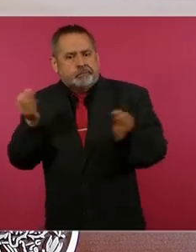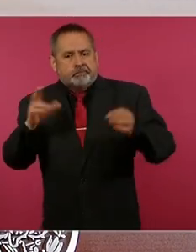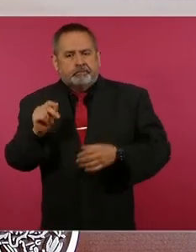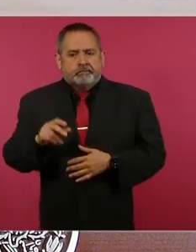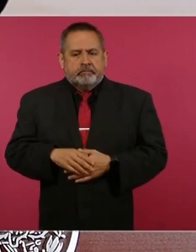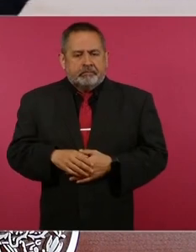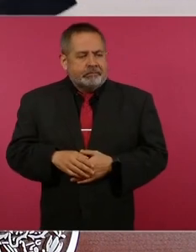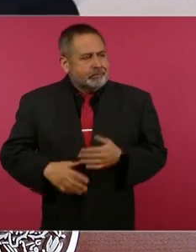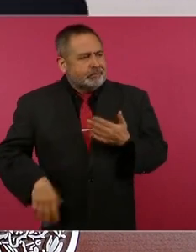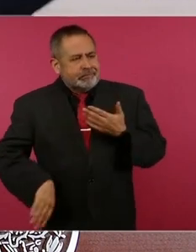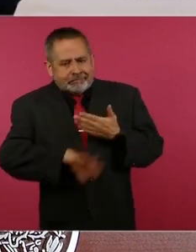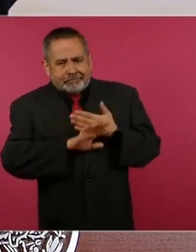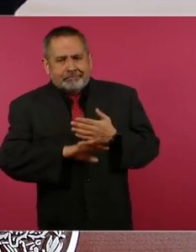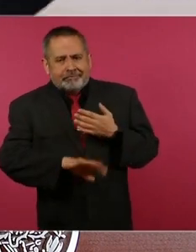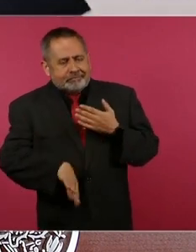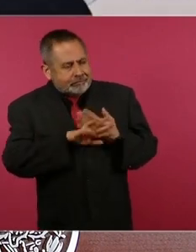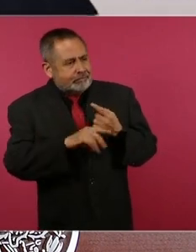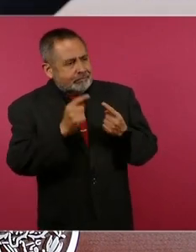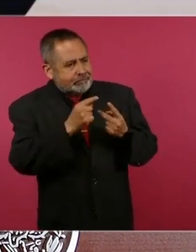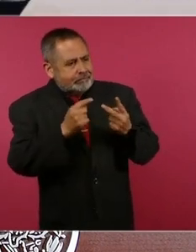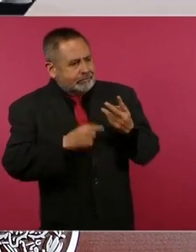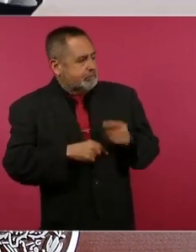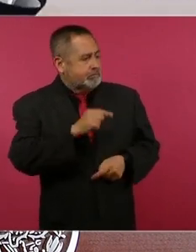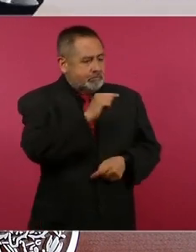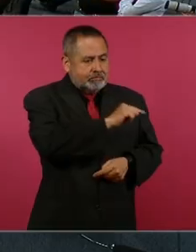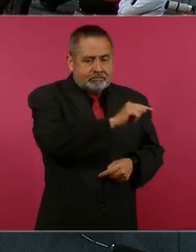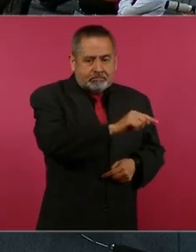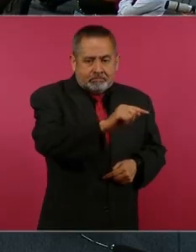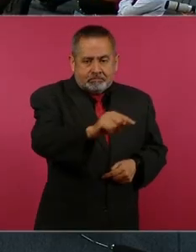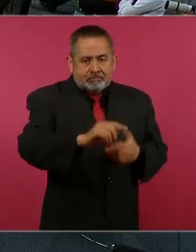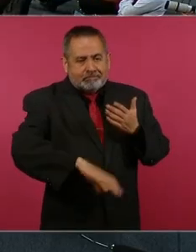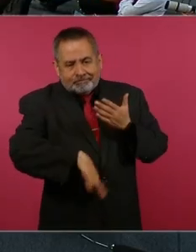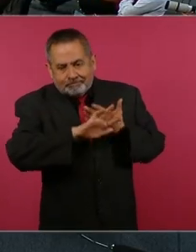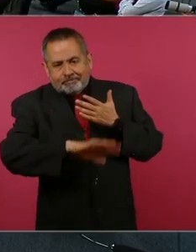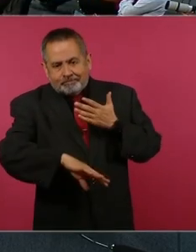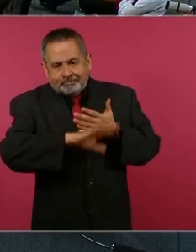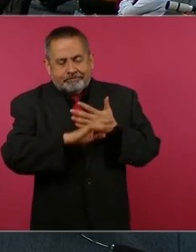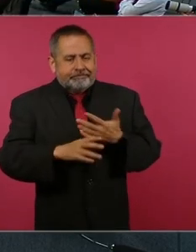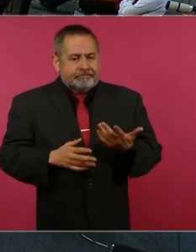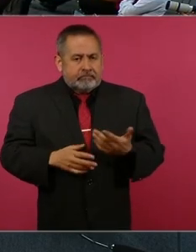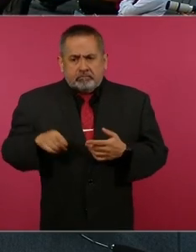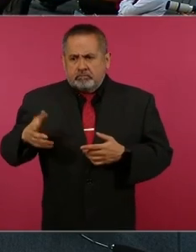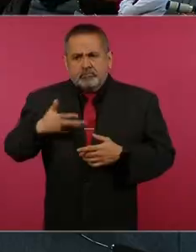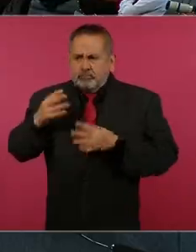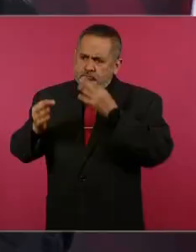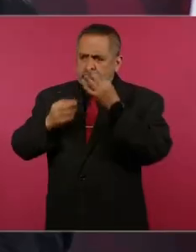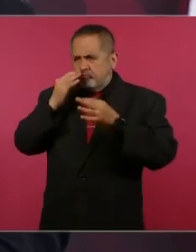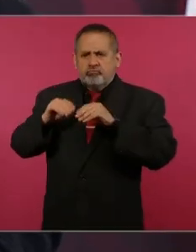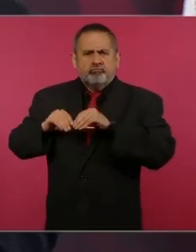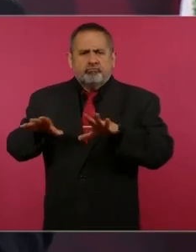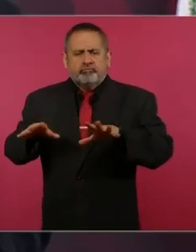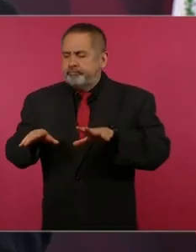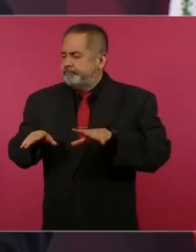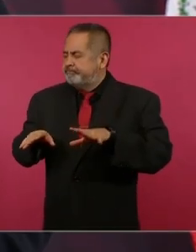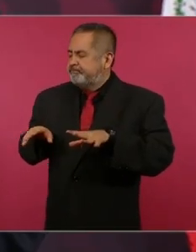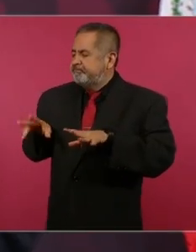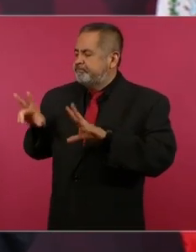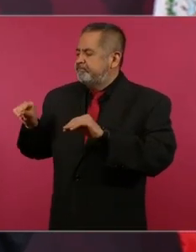todo en contra, ¿no? Un bombardeo, y teníamos unos mensajes.